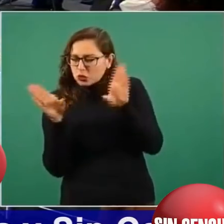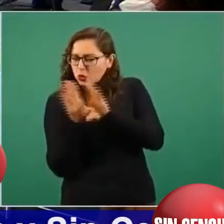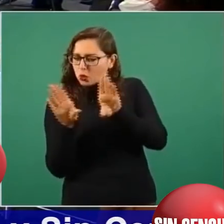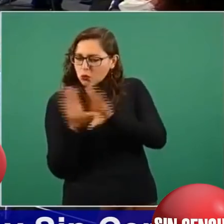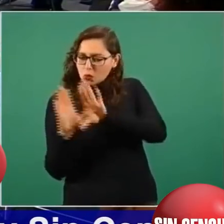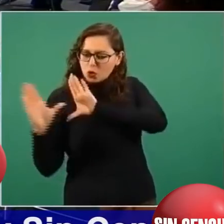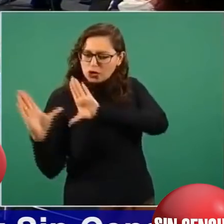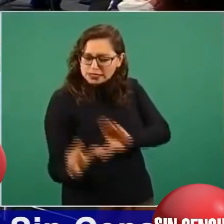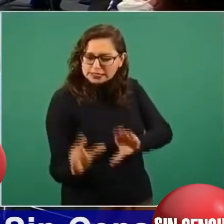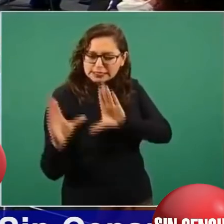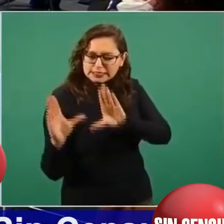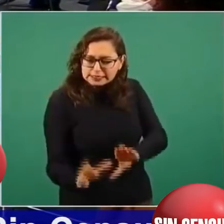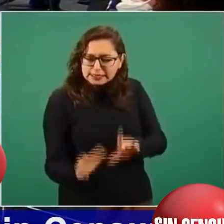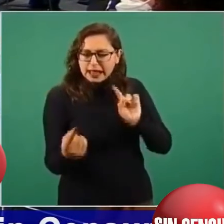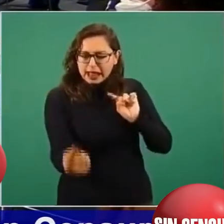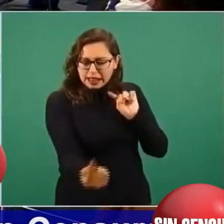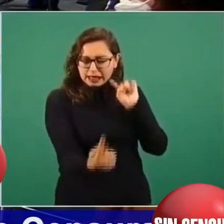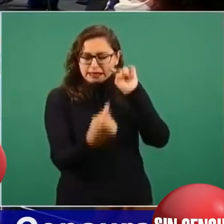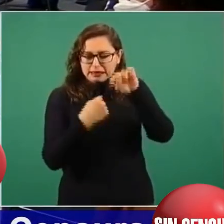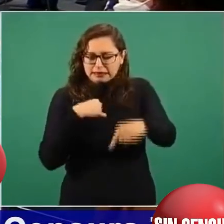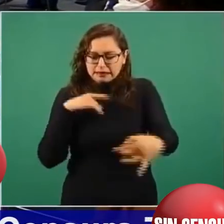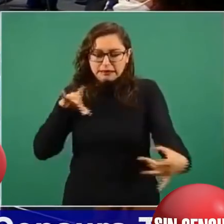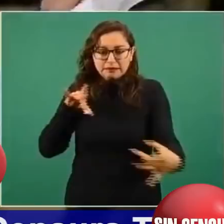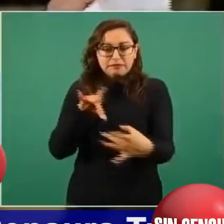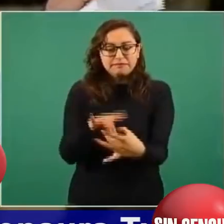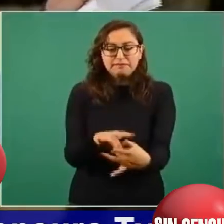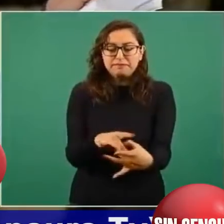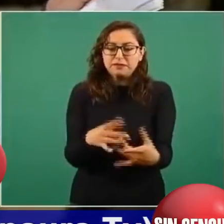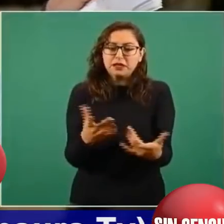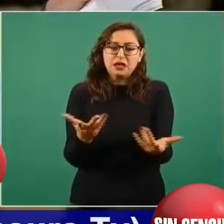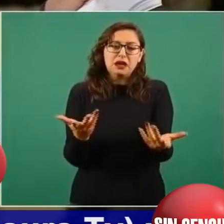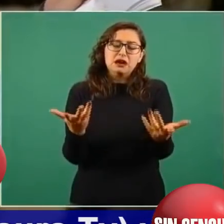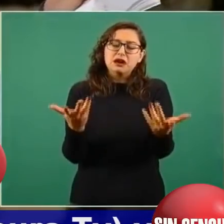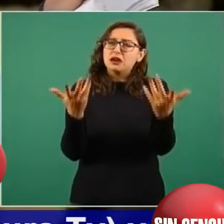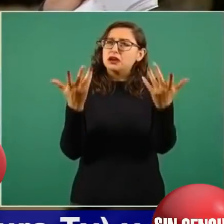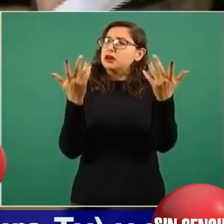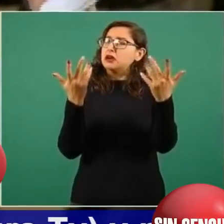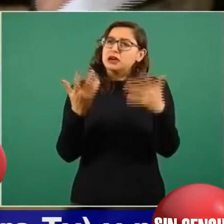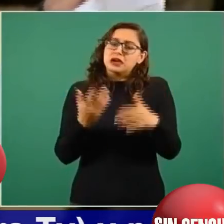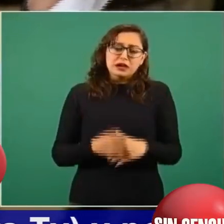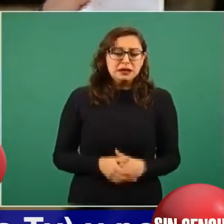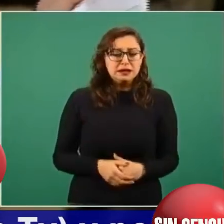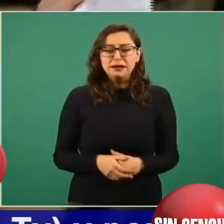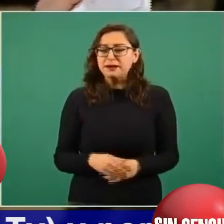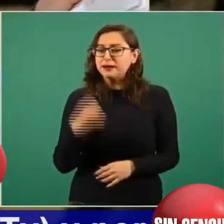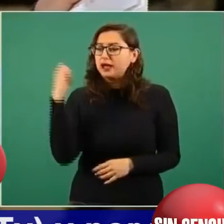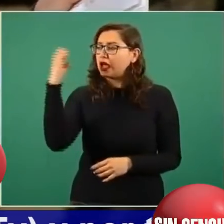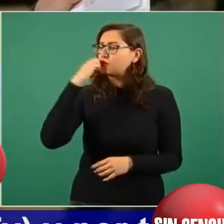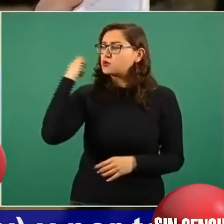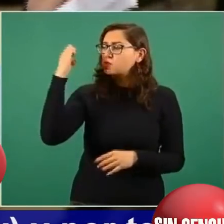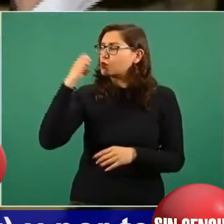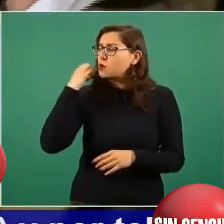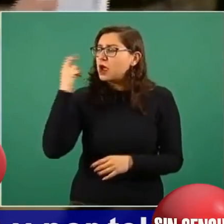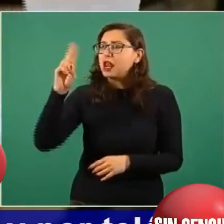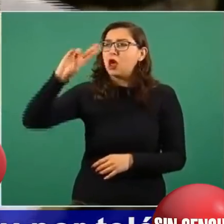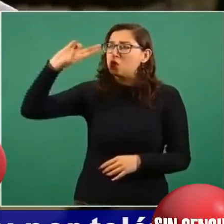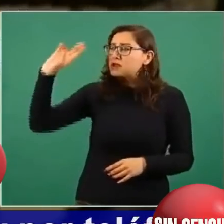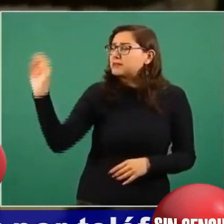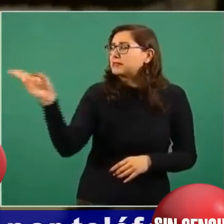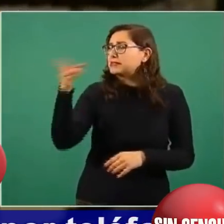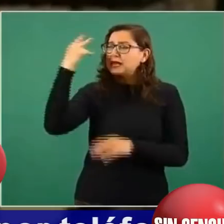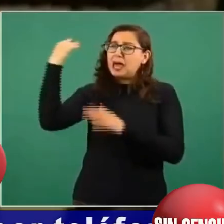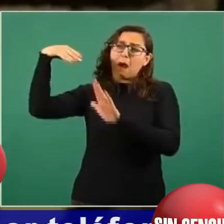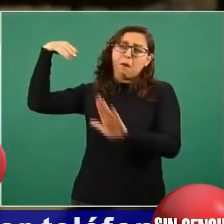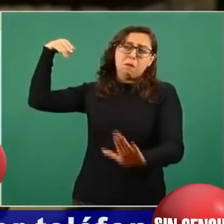escuelas normales se están cayendo, señor presidente. La planta de inscripción es muy baja en